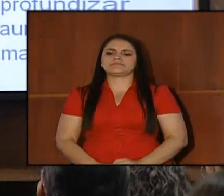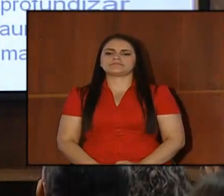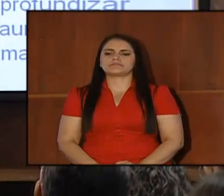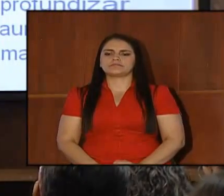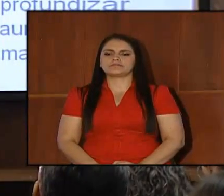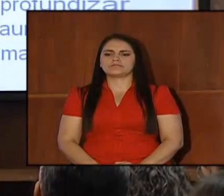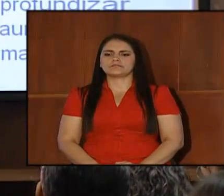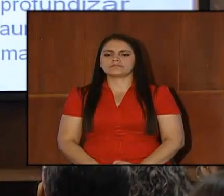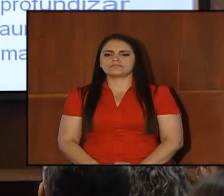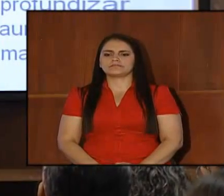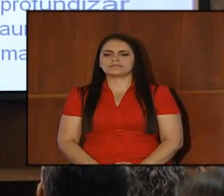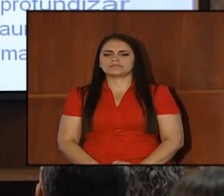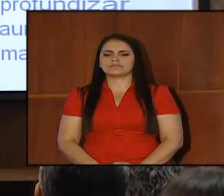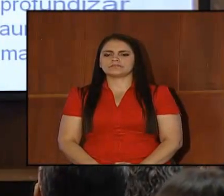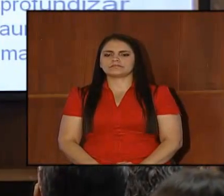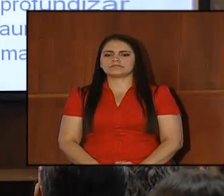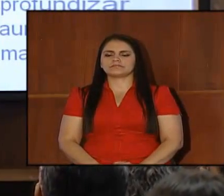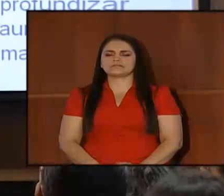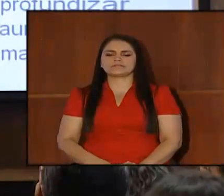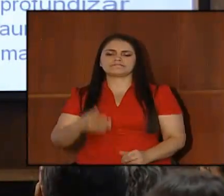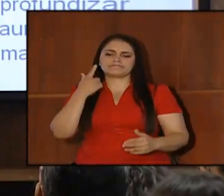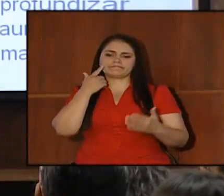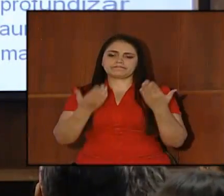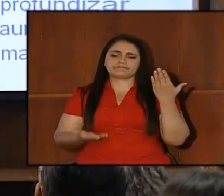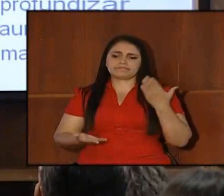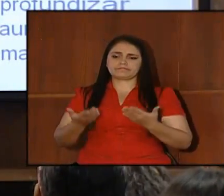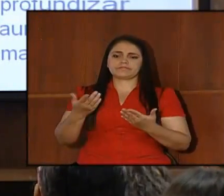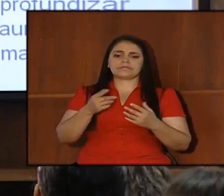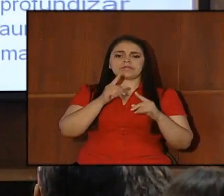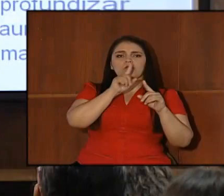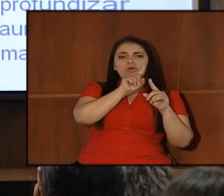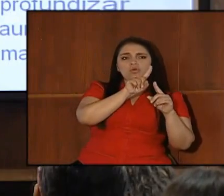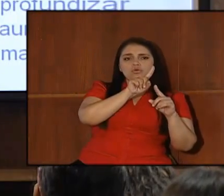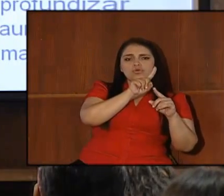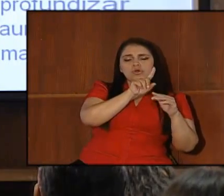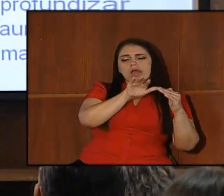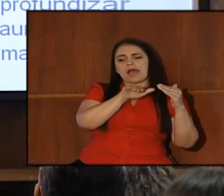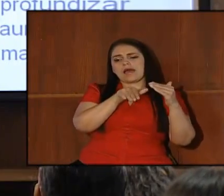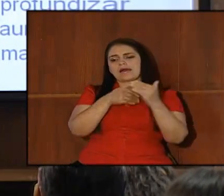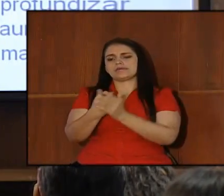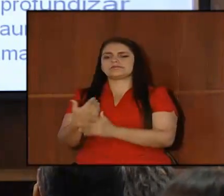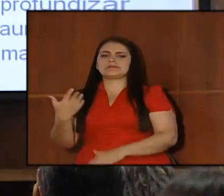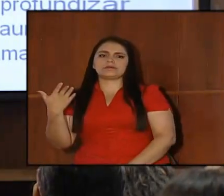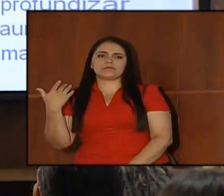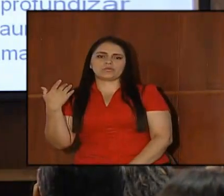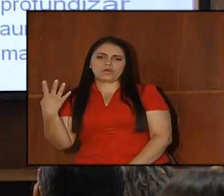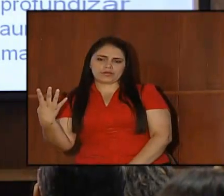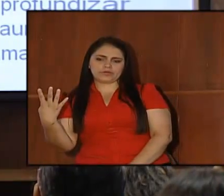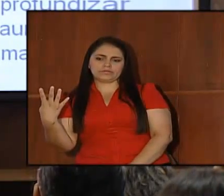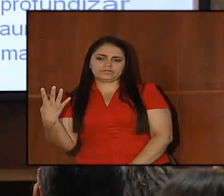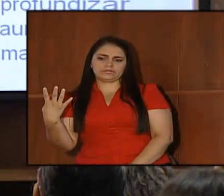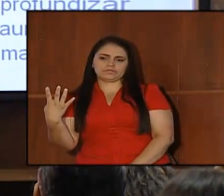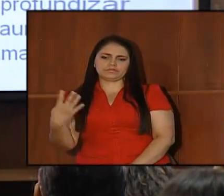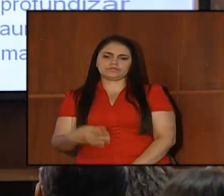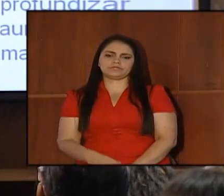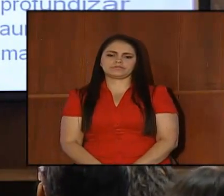Las úlceras por presión se clasifican de grado 1 o estadio 1 a grado 4.